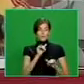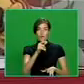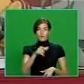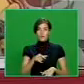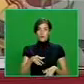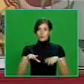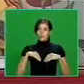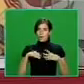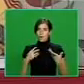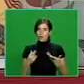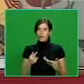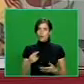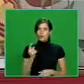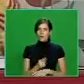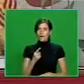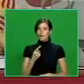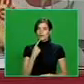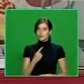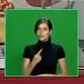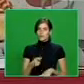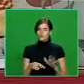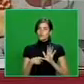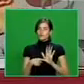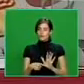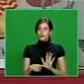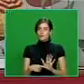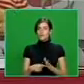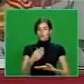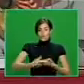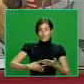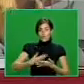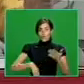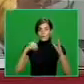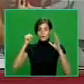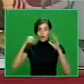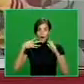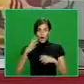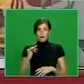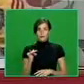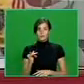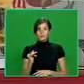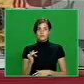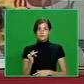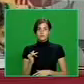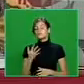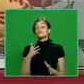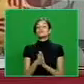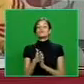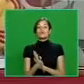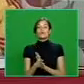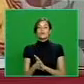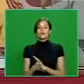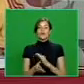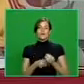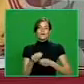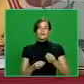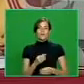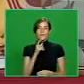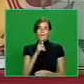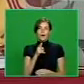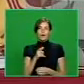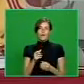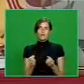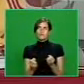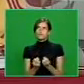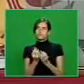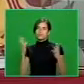deberíamos delsi Mostrar los documentales que hay de él sobre los atentados cuando voló un avión